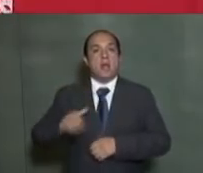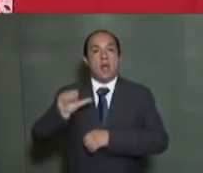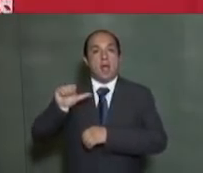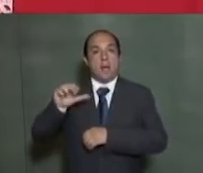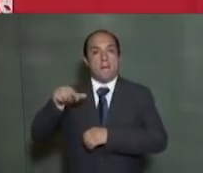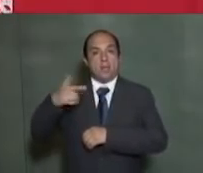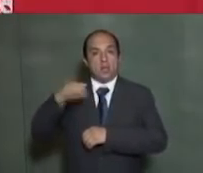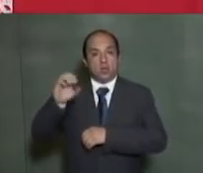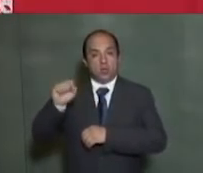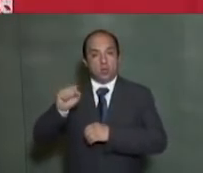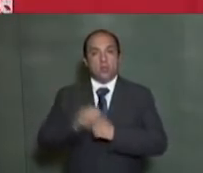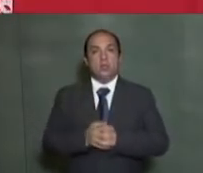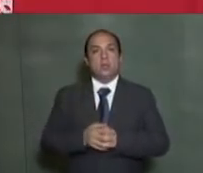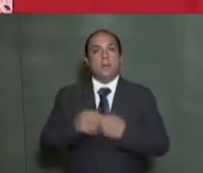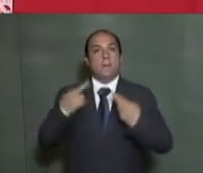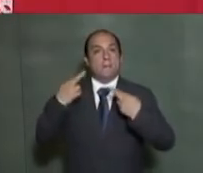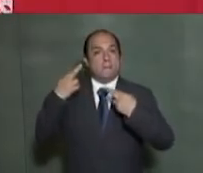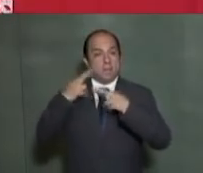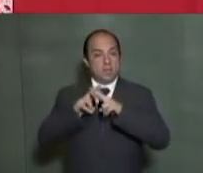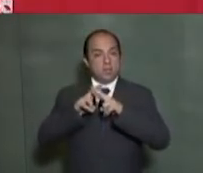Fino.